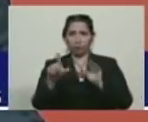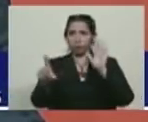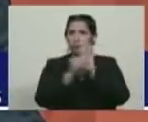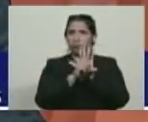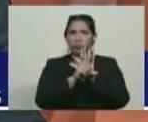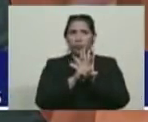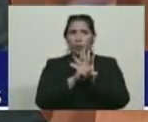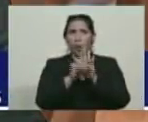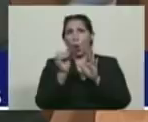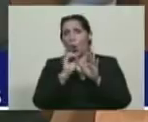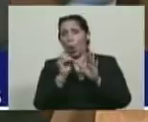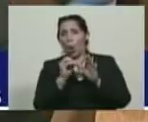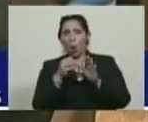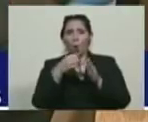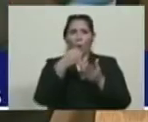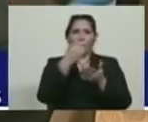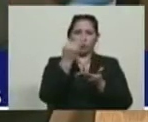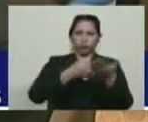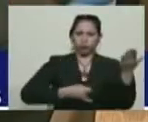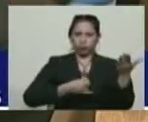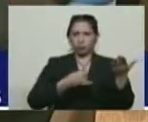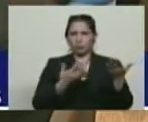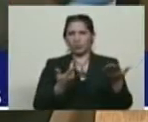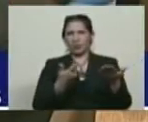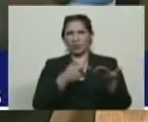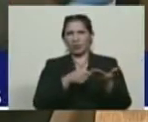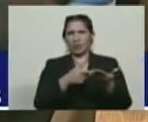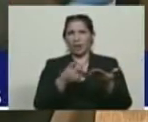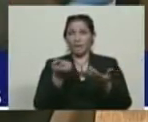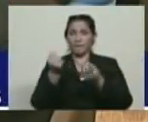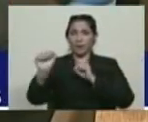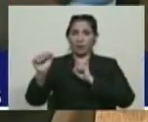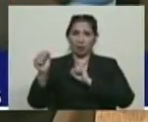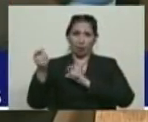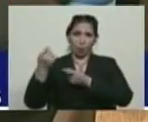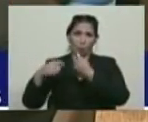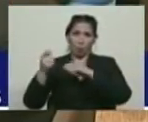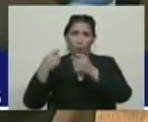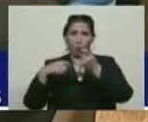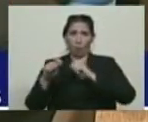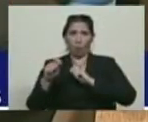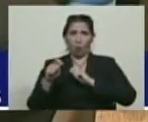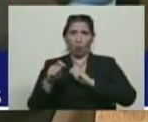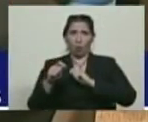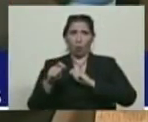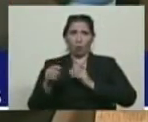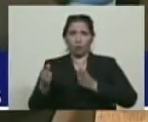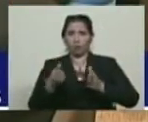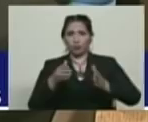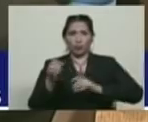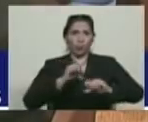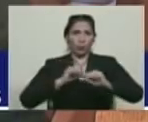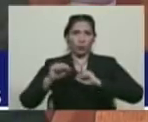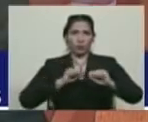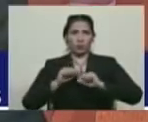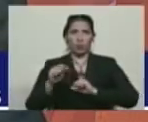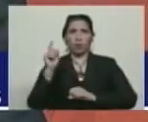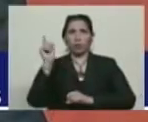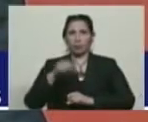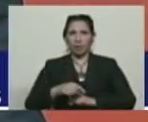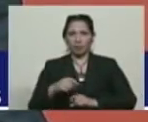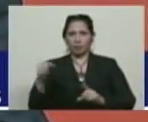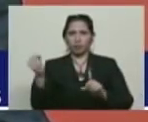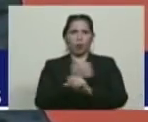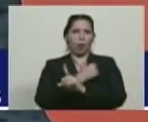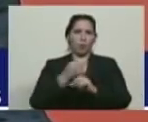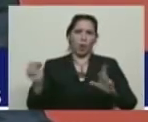sica evitando con ello la comercialización de las guías de movilización es decir también golpear las